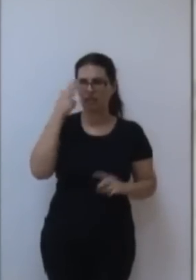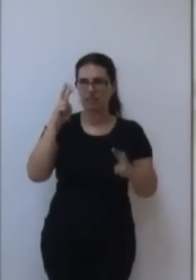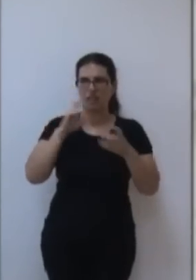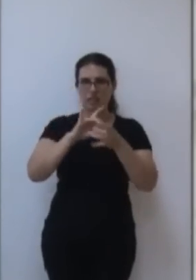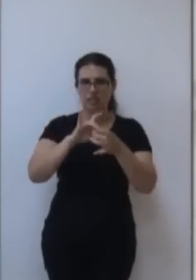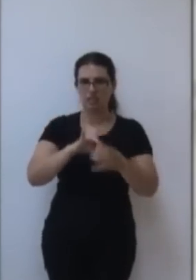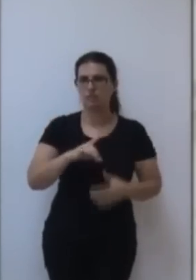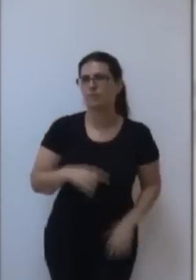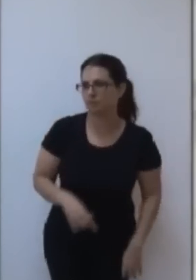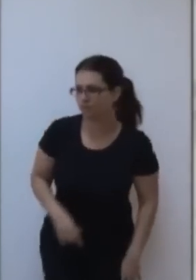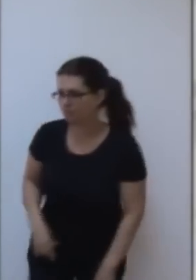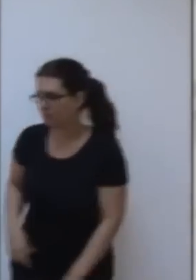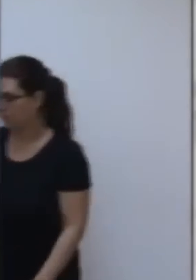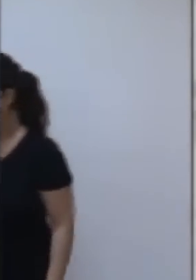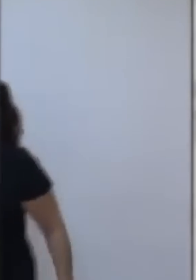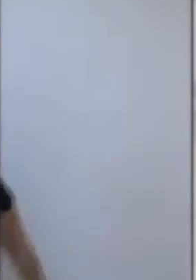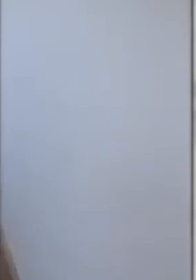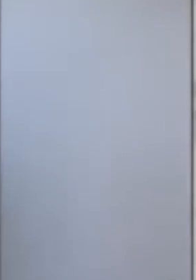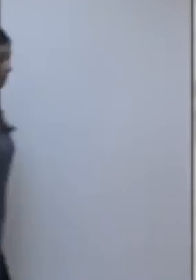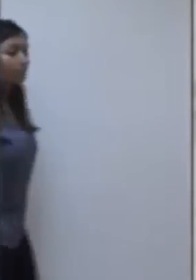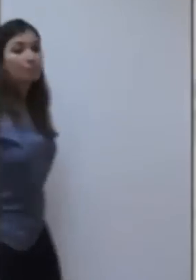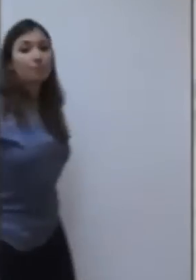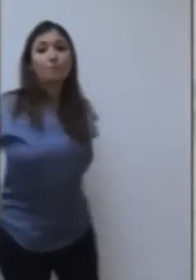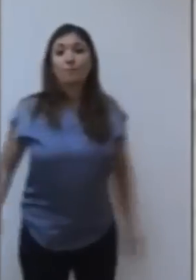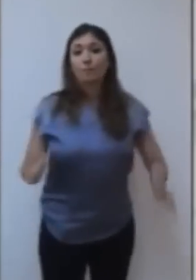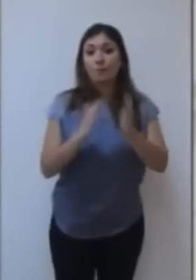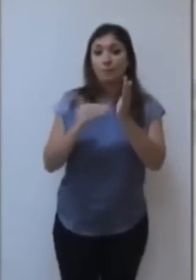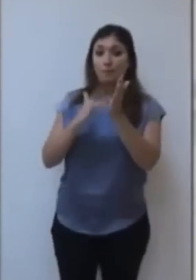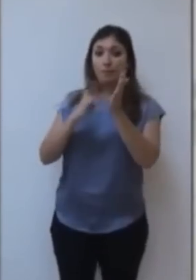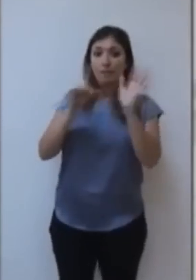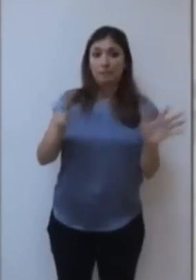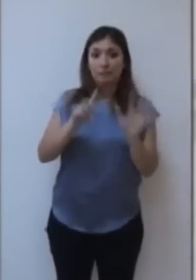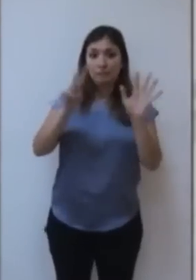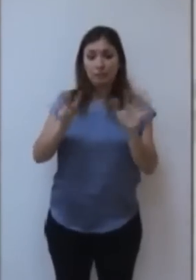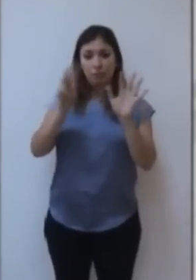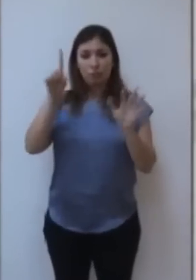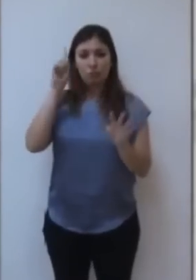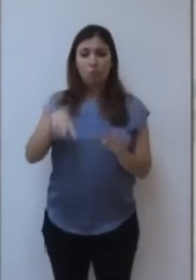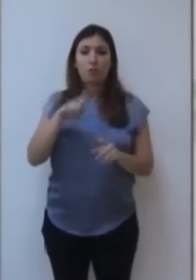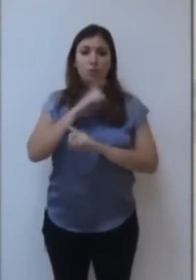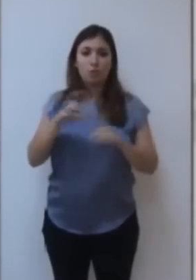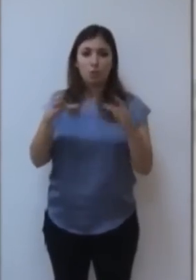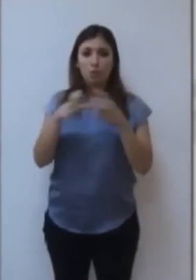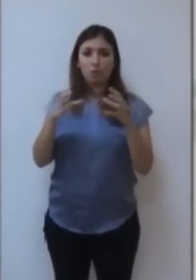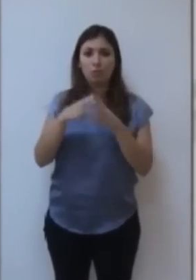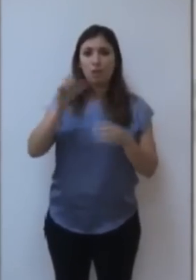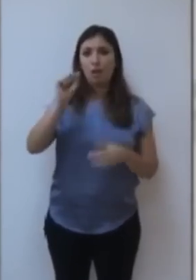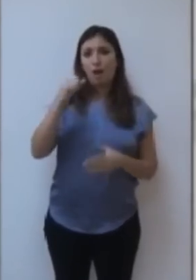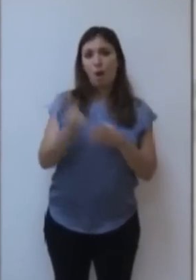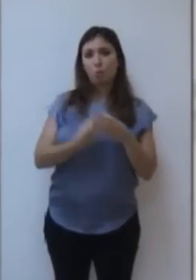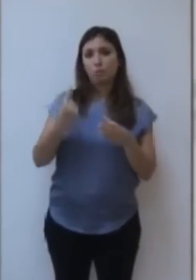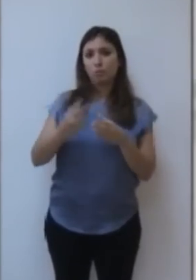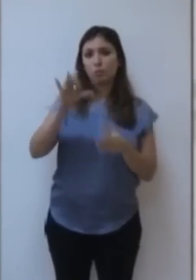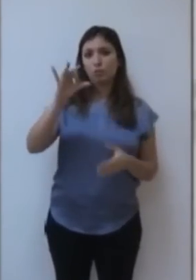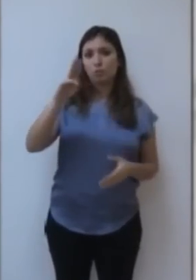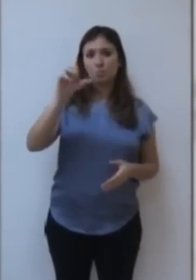Creo que sí, el 6, 7 y 8 de julio hacemos en Valencia, pues la Fundación Orange Autism Speaks, que es una asociación internacional de autismo, y